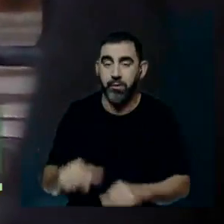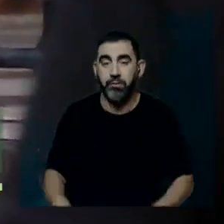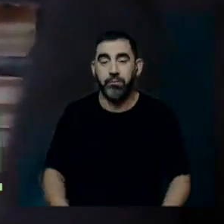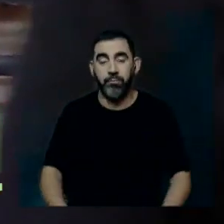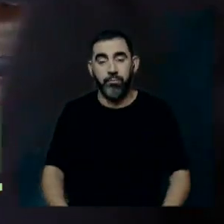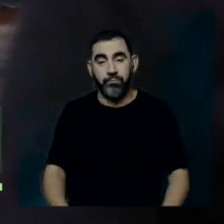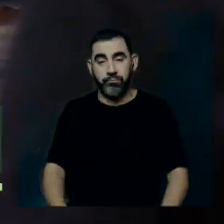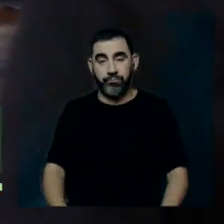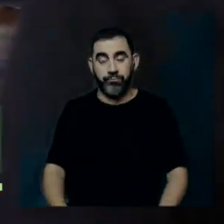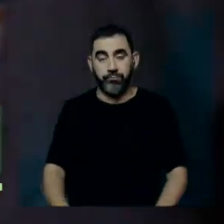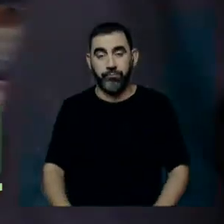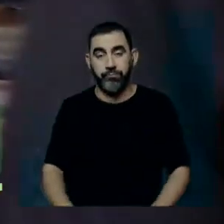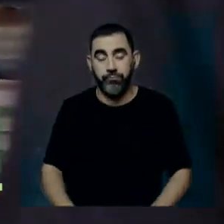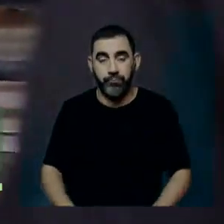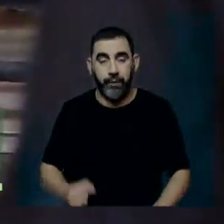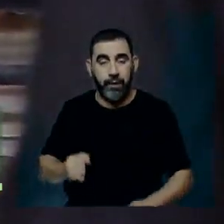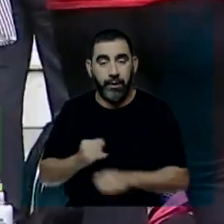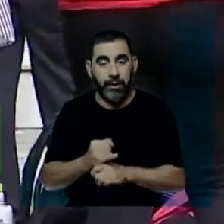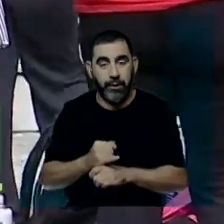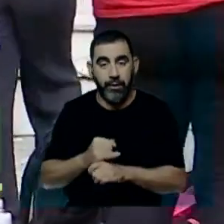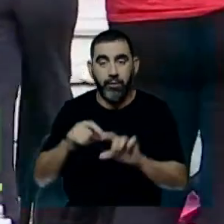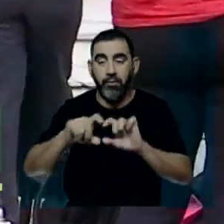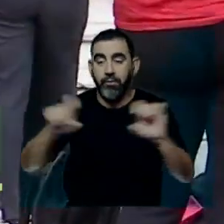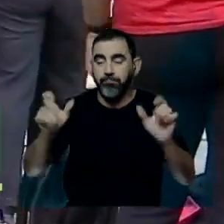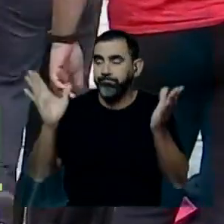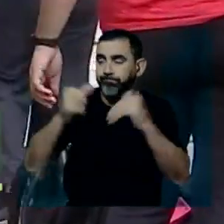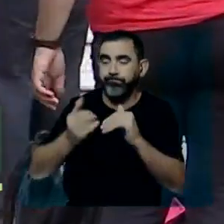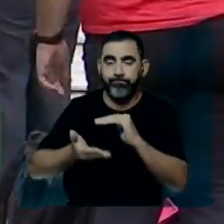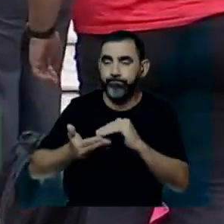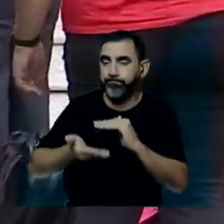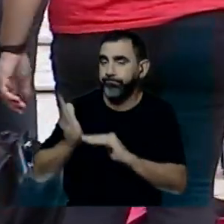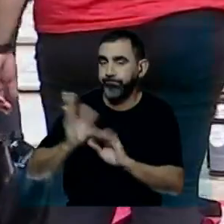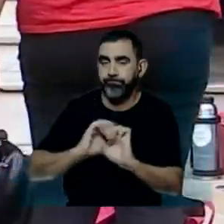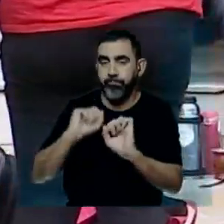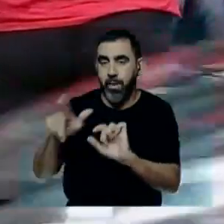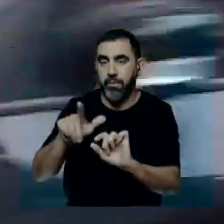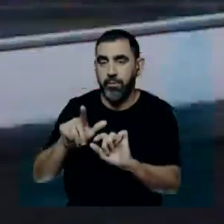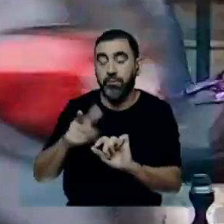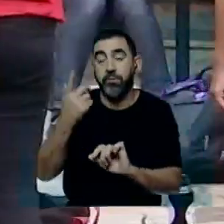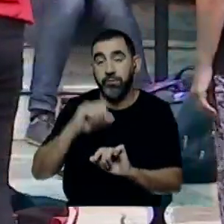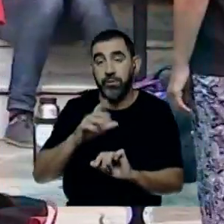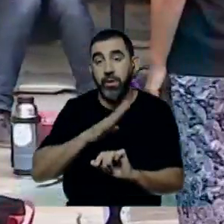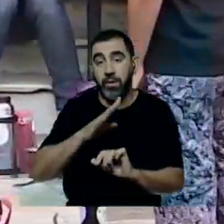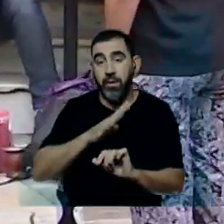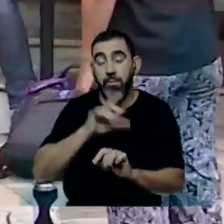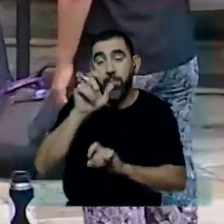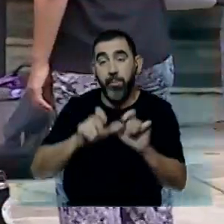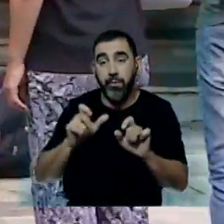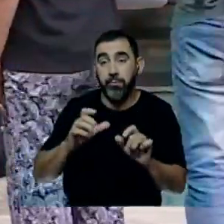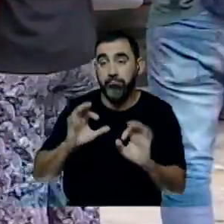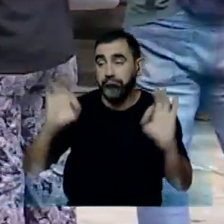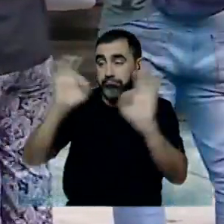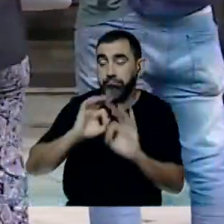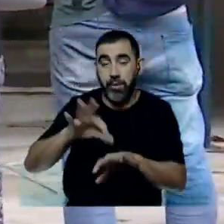área, el formulario da un error, aparece una leyenda que decía imposible de procesar su solicitud y eso implica que además hubo gente que se quedó